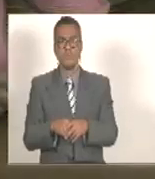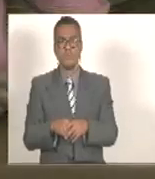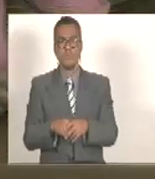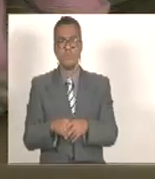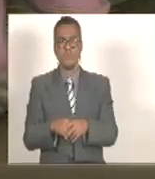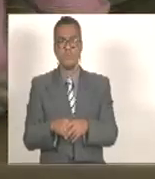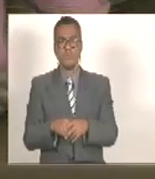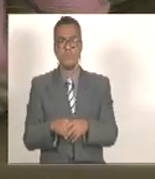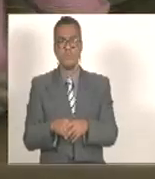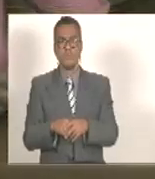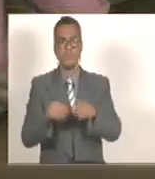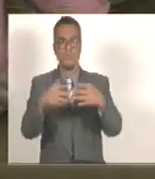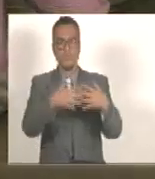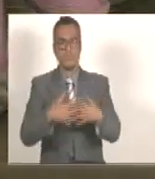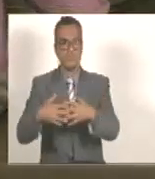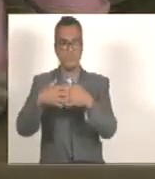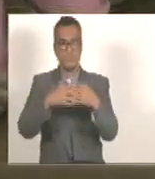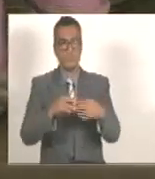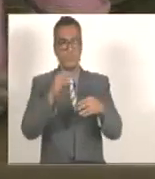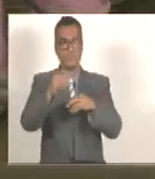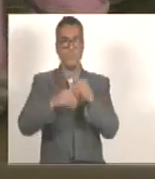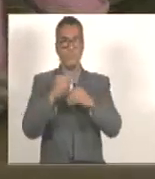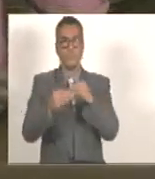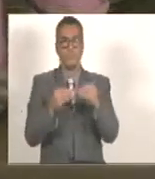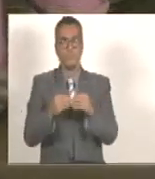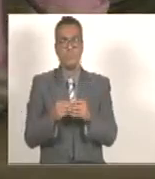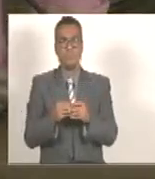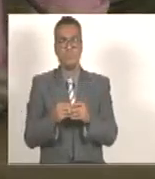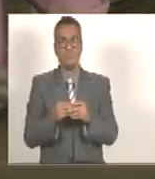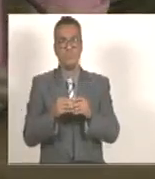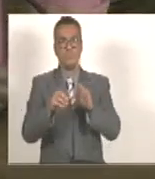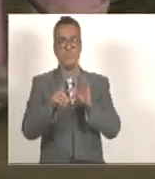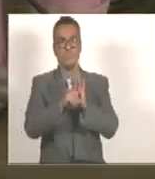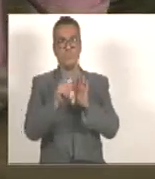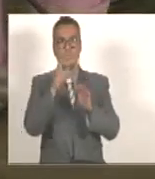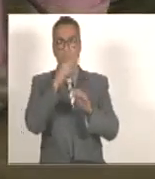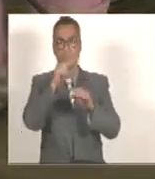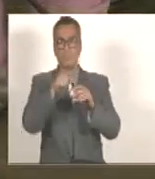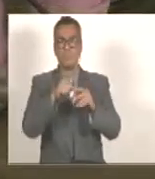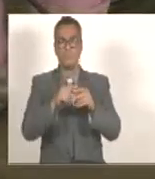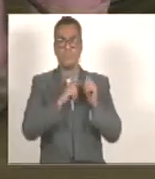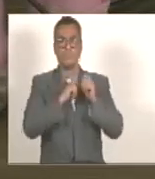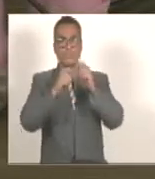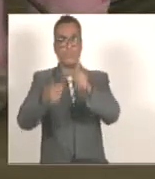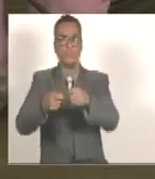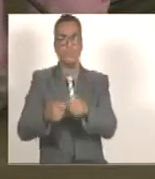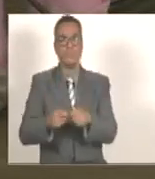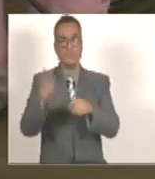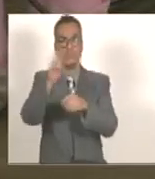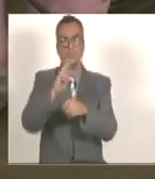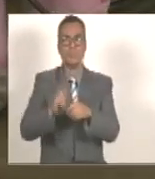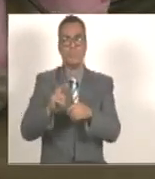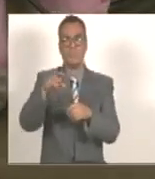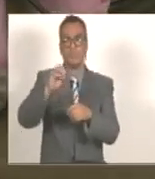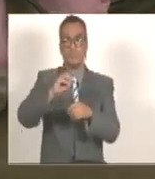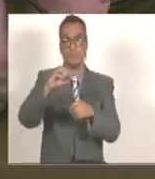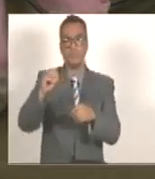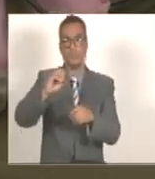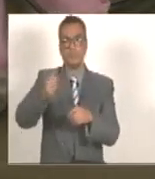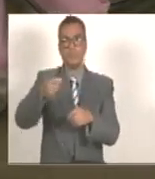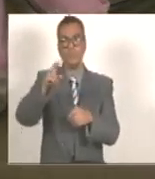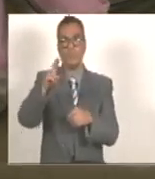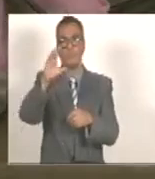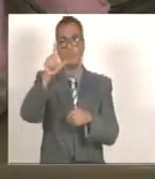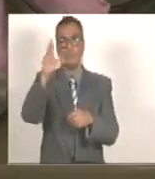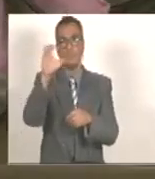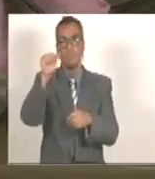De los Estados Unidos de América sobre las ilícitas concesiones otorgadas por la República Cooperativa de Guyana